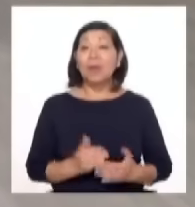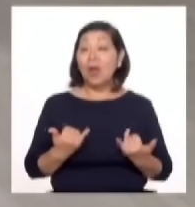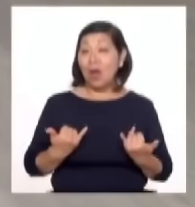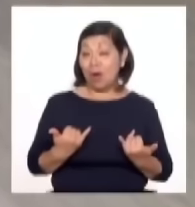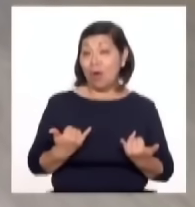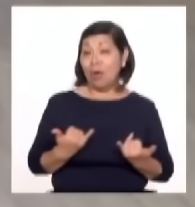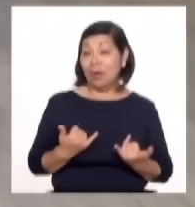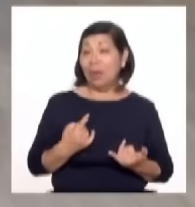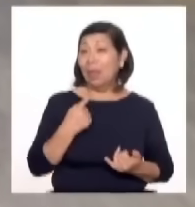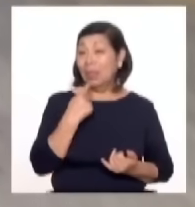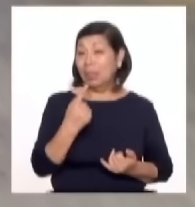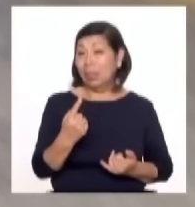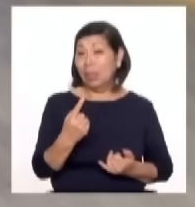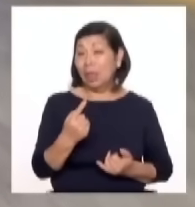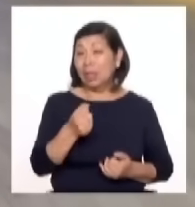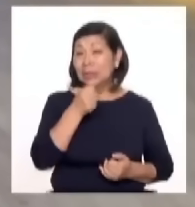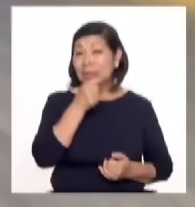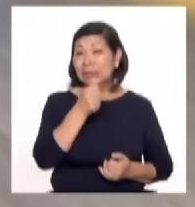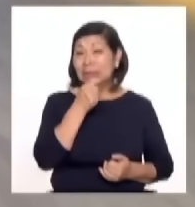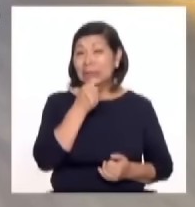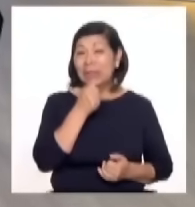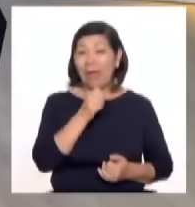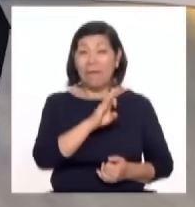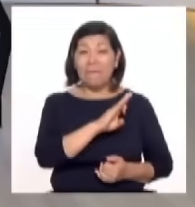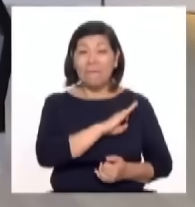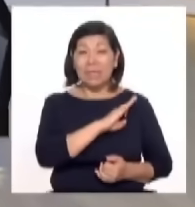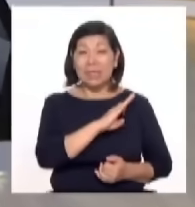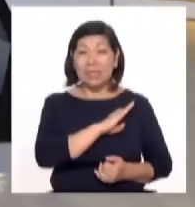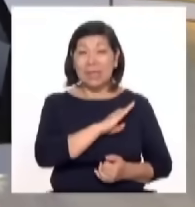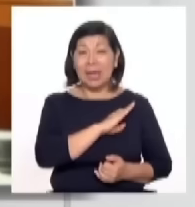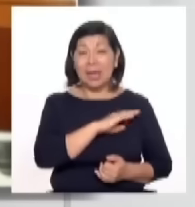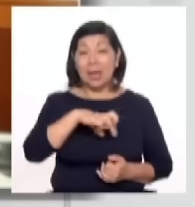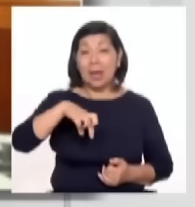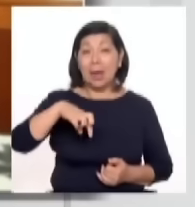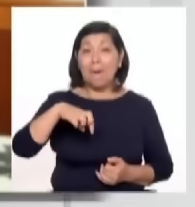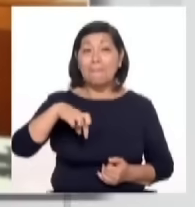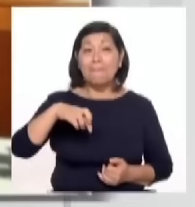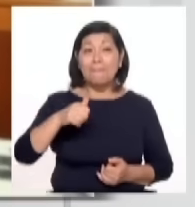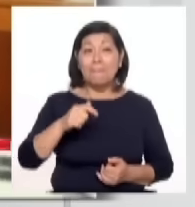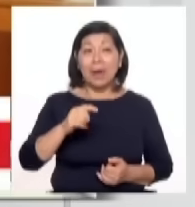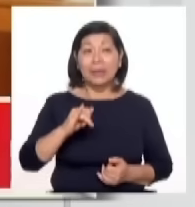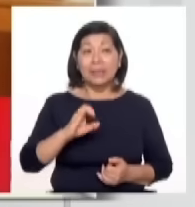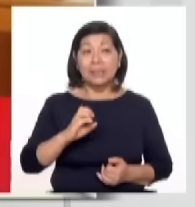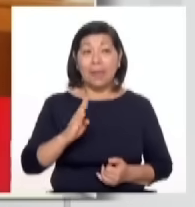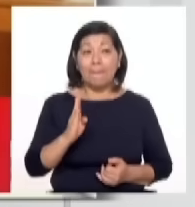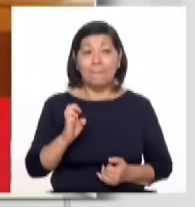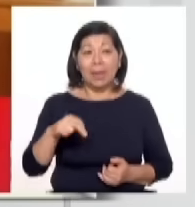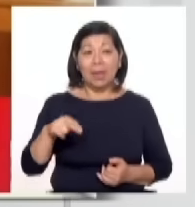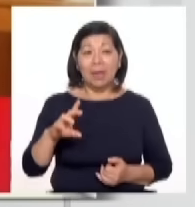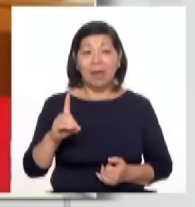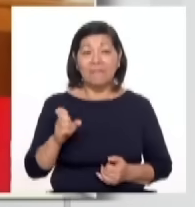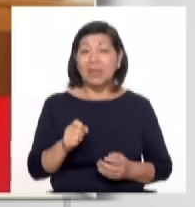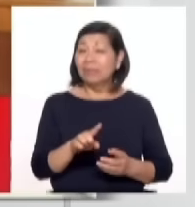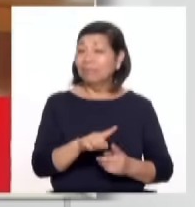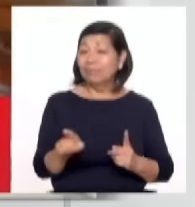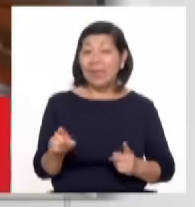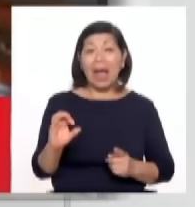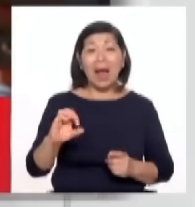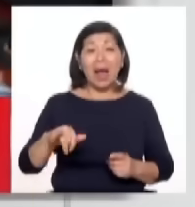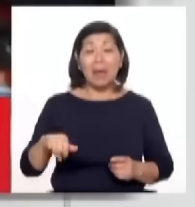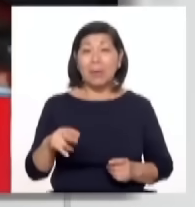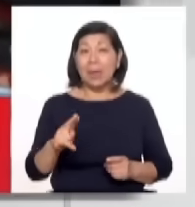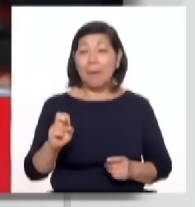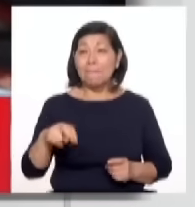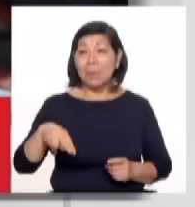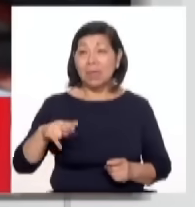Vamos con información de último minuto. Les contamos que la fiscal de la Nación, Patricia Benavides, dio por concluida la designación de Jaime